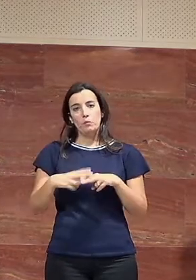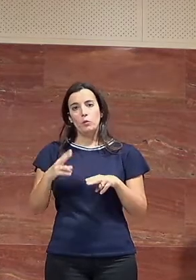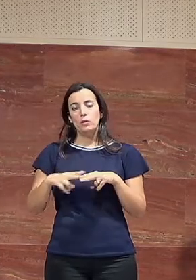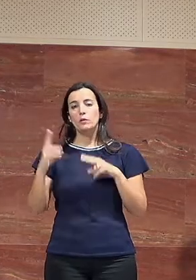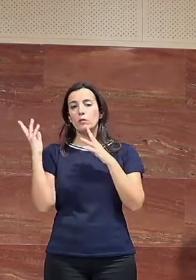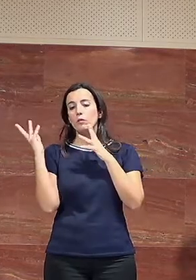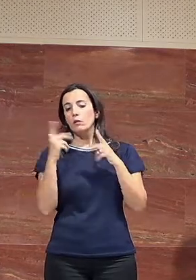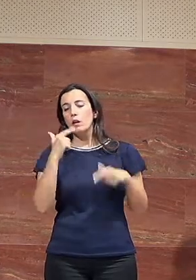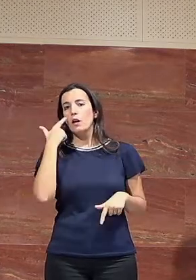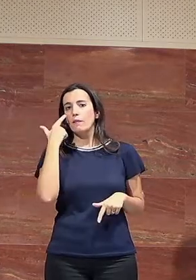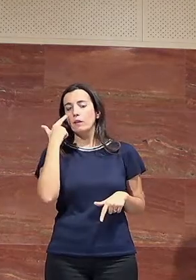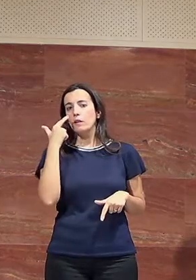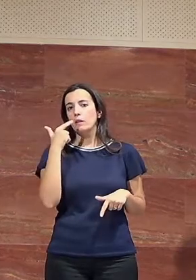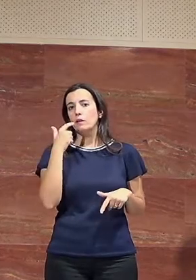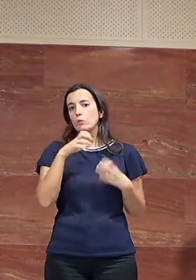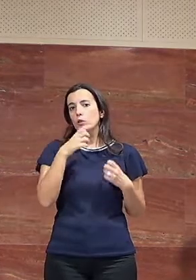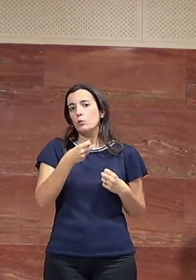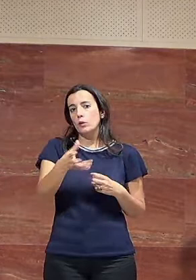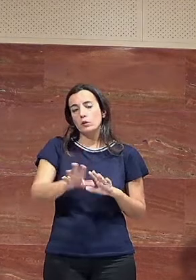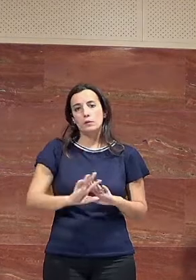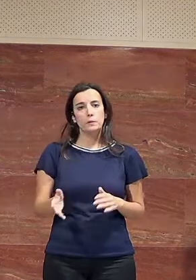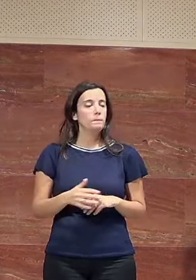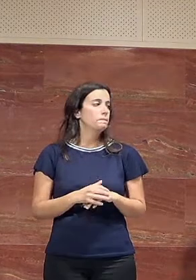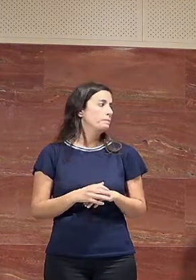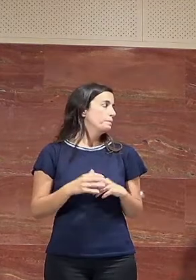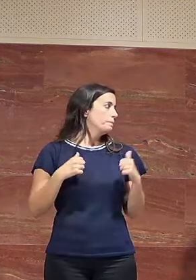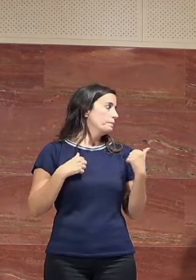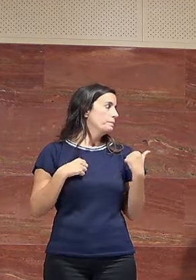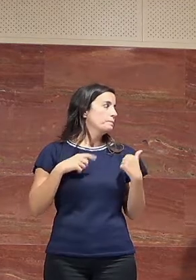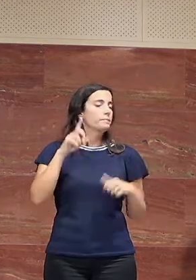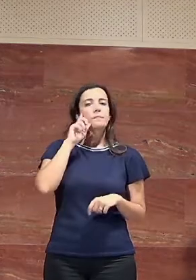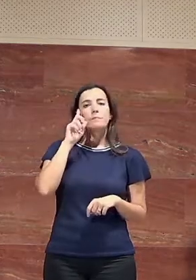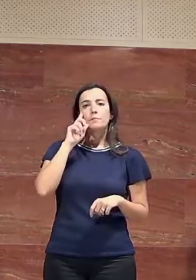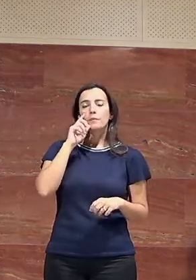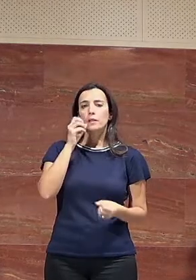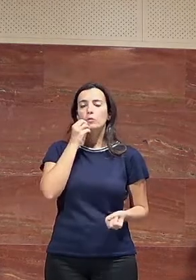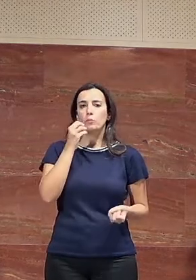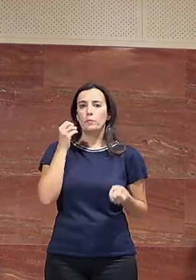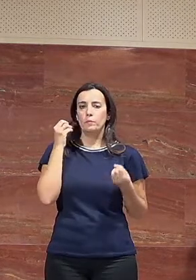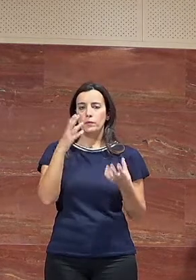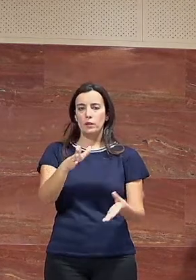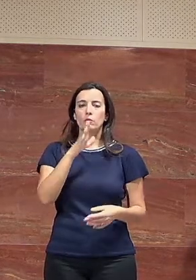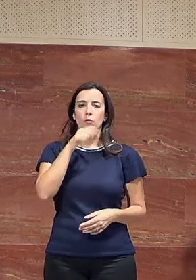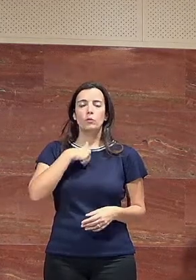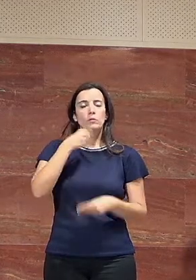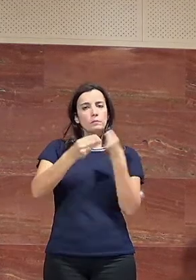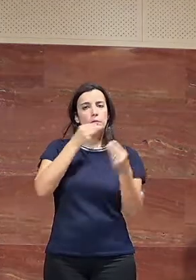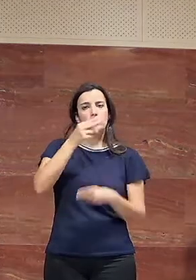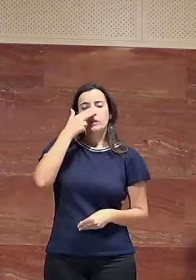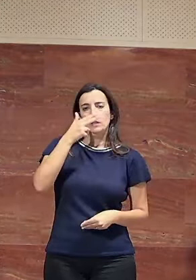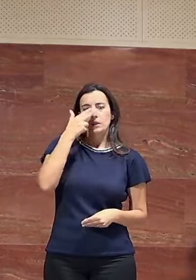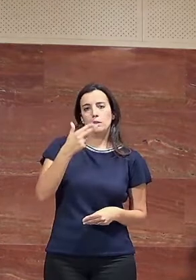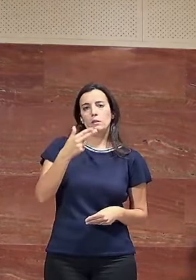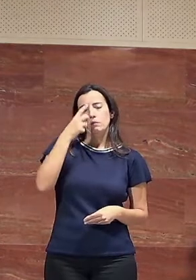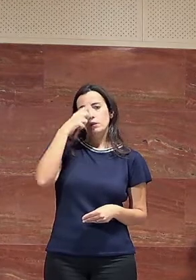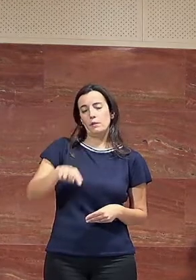bueno, pues eso. No sé si has comentado si lo denunciaste o no, porque yo creo que es interesante por saber,